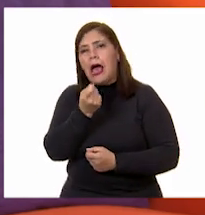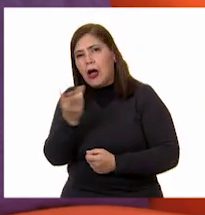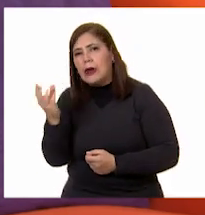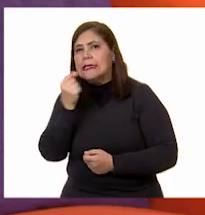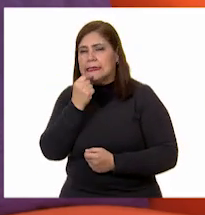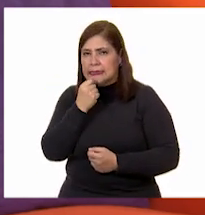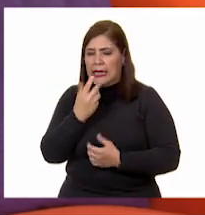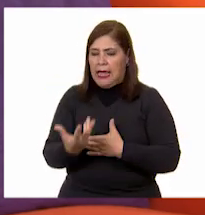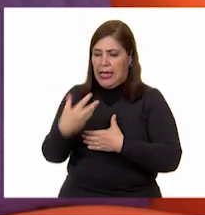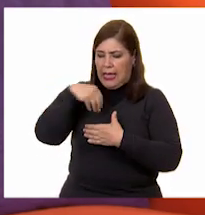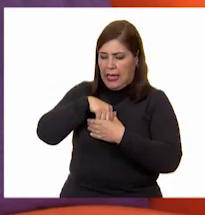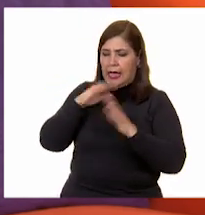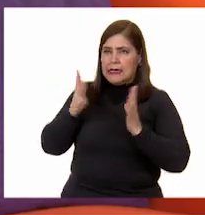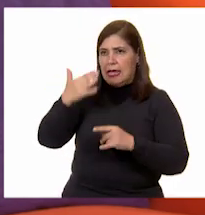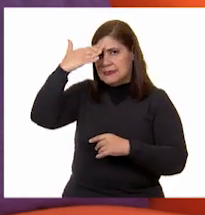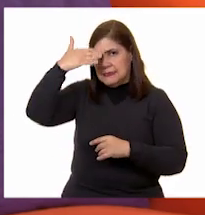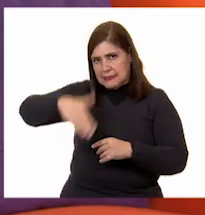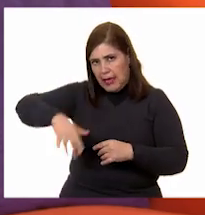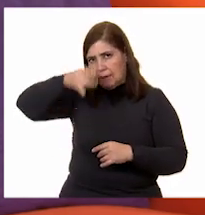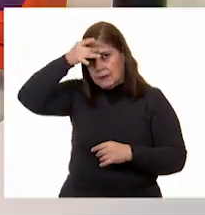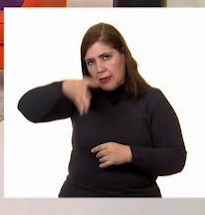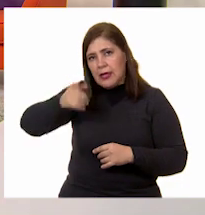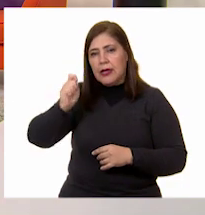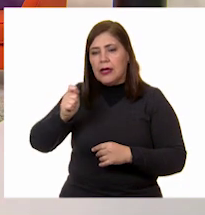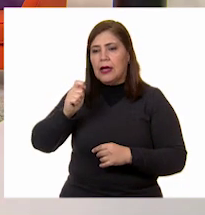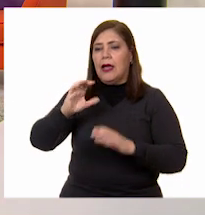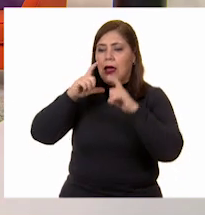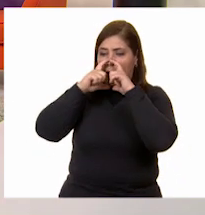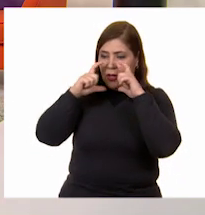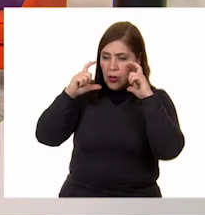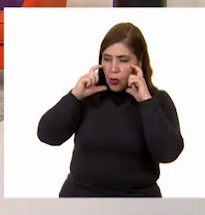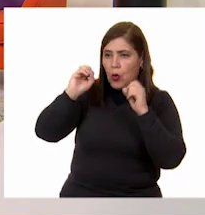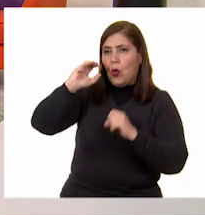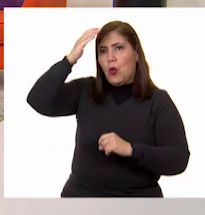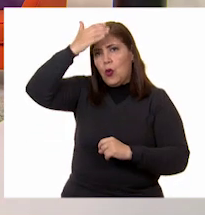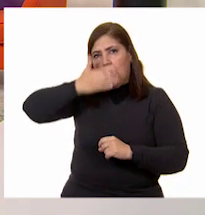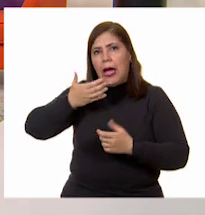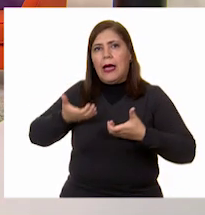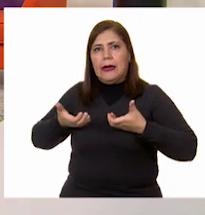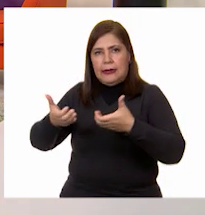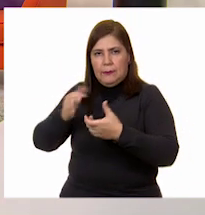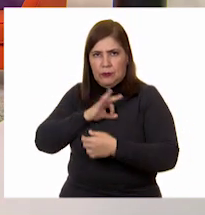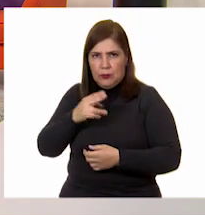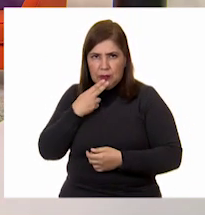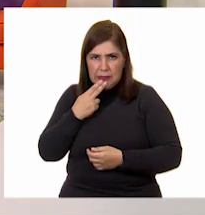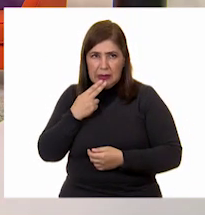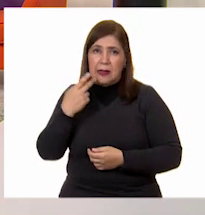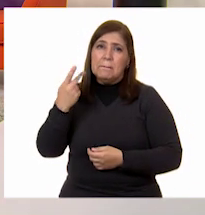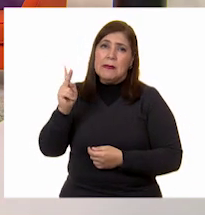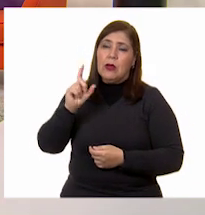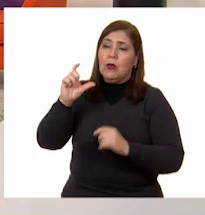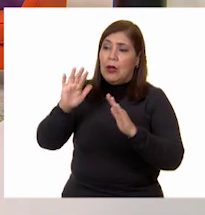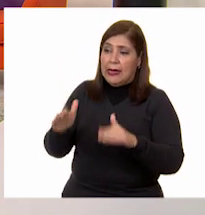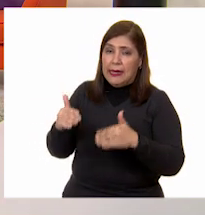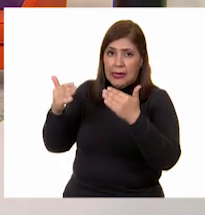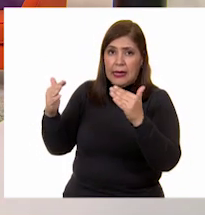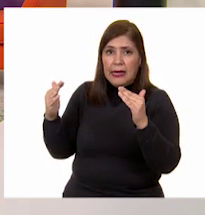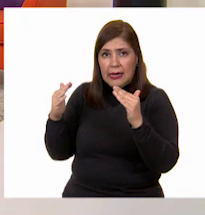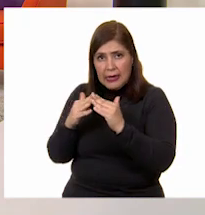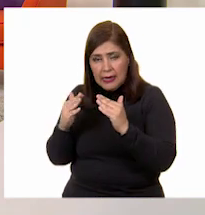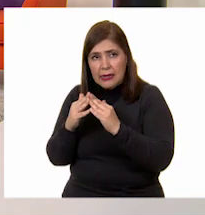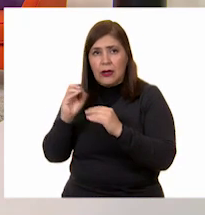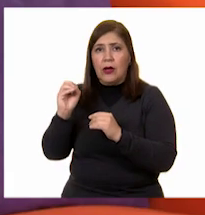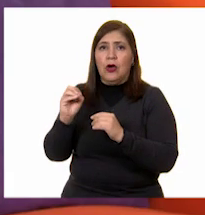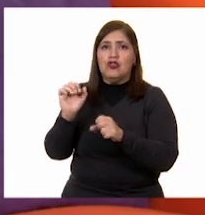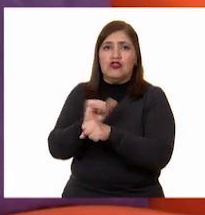tienen interiorizado que este o una careta se debe utilizar en la calle, pero cuando llegan a su casa o se suben a un coche